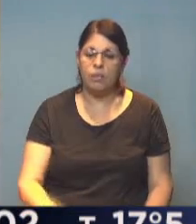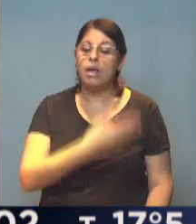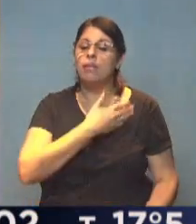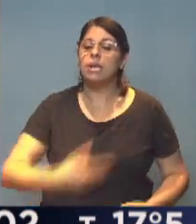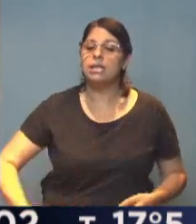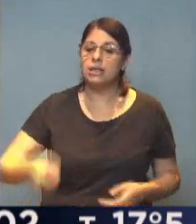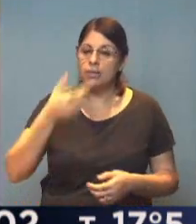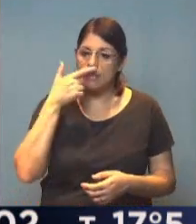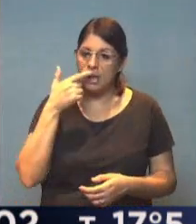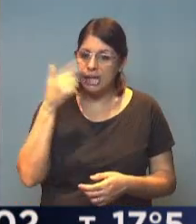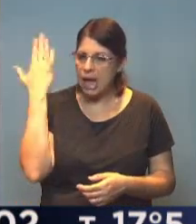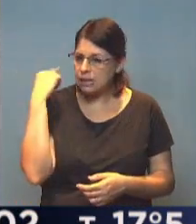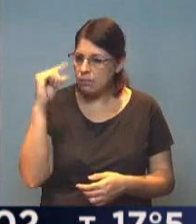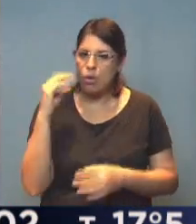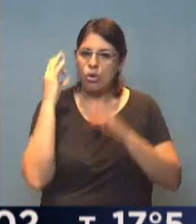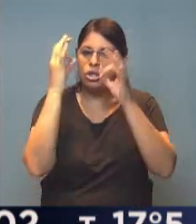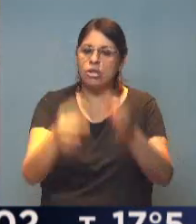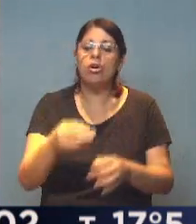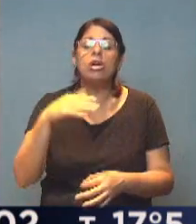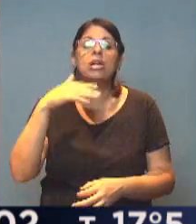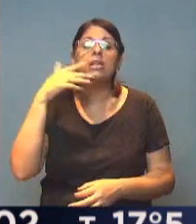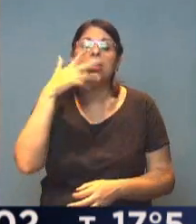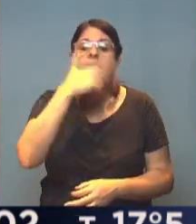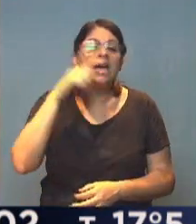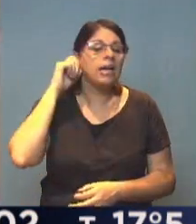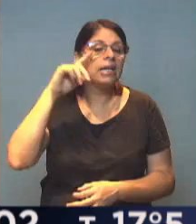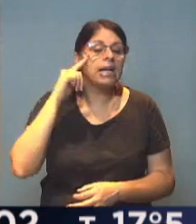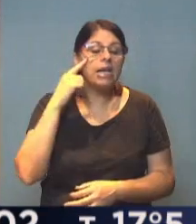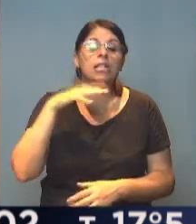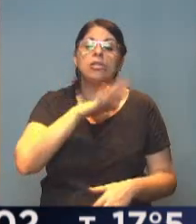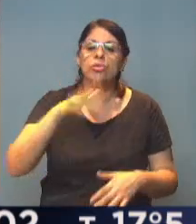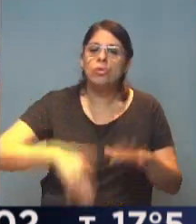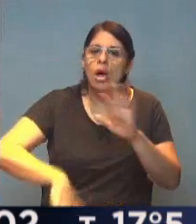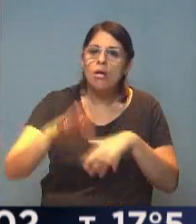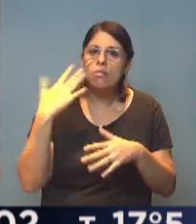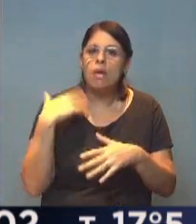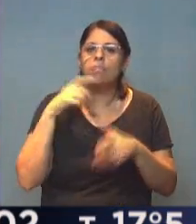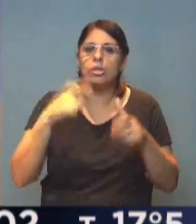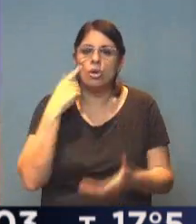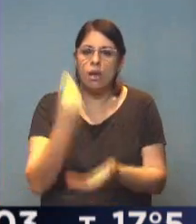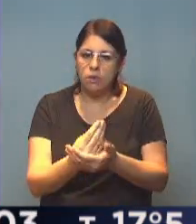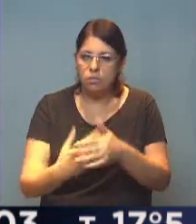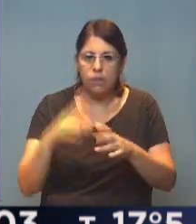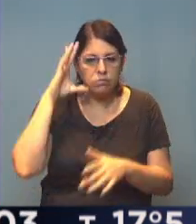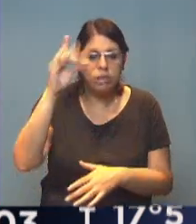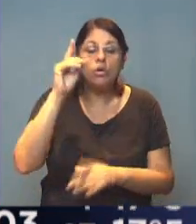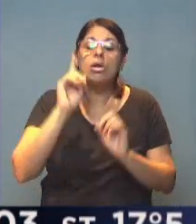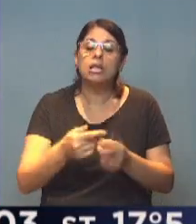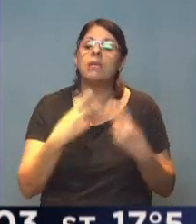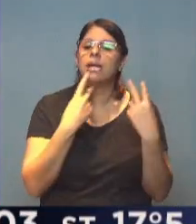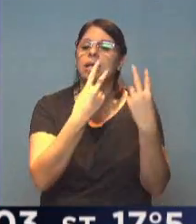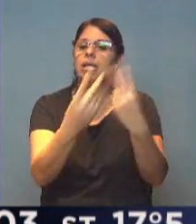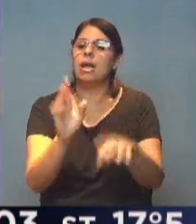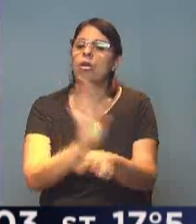El presidente Mauricio Macri acaba de llegar a Shanghái, una de las ciudades más pobladas del mundo y de China también, en el marco de esta gira que ha sido calificada